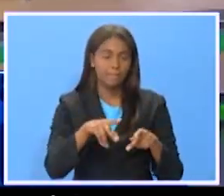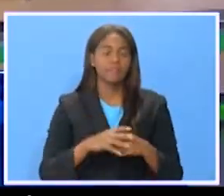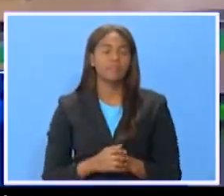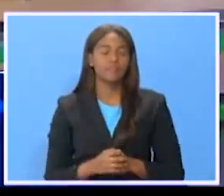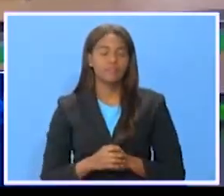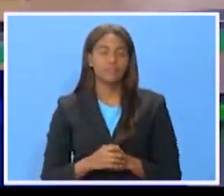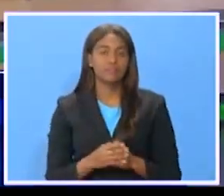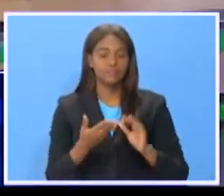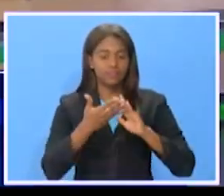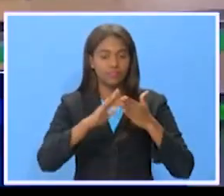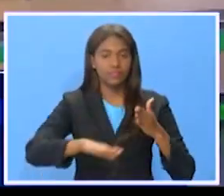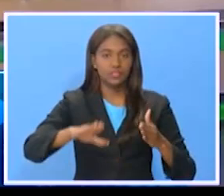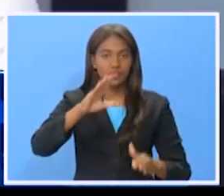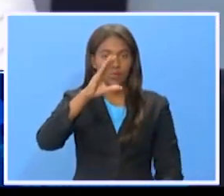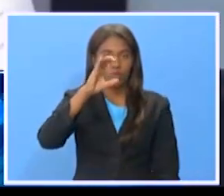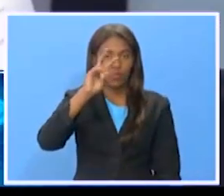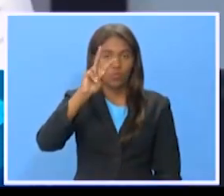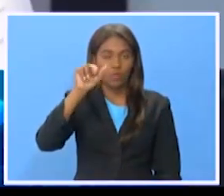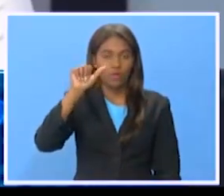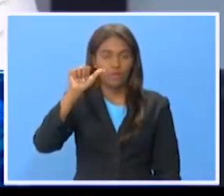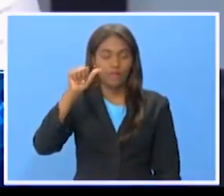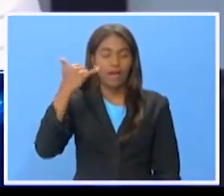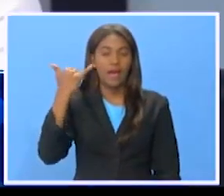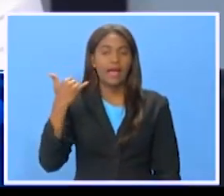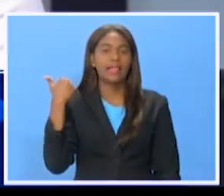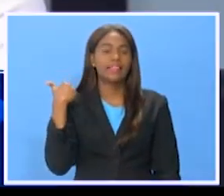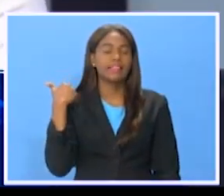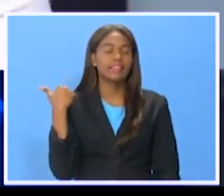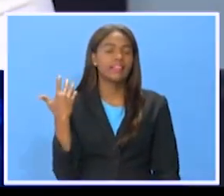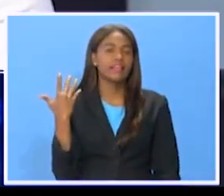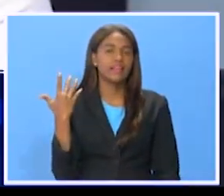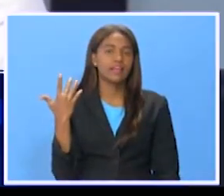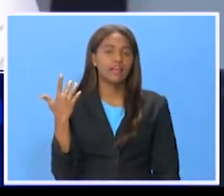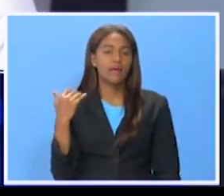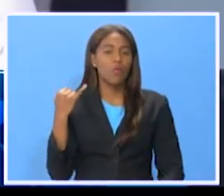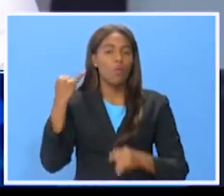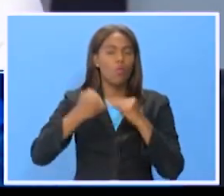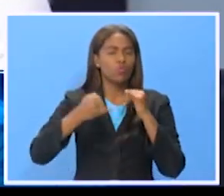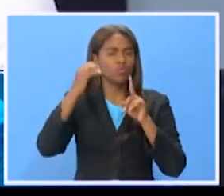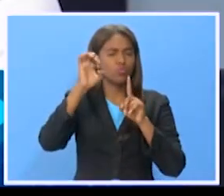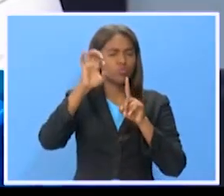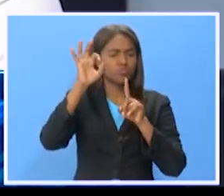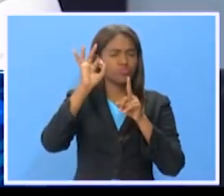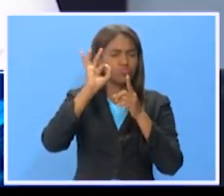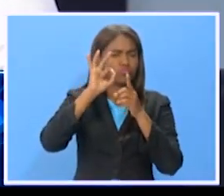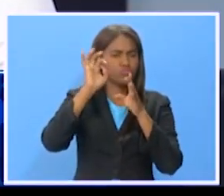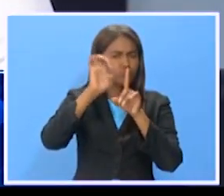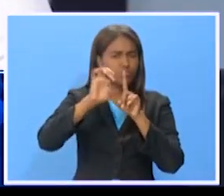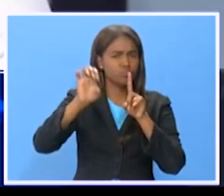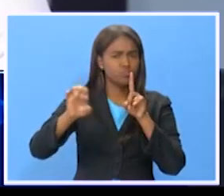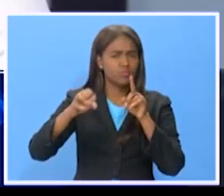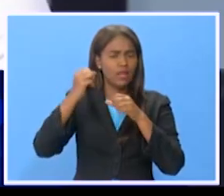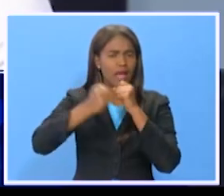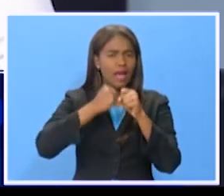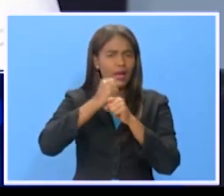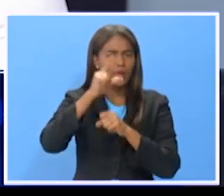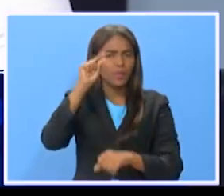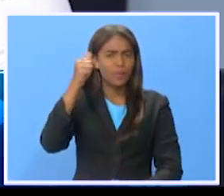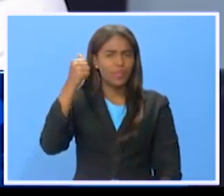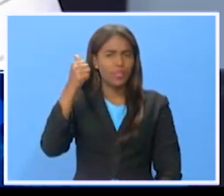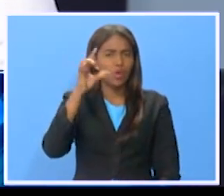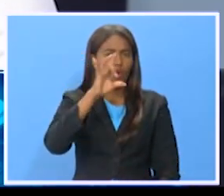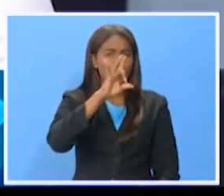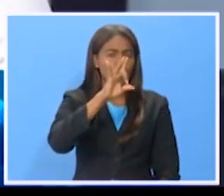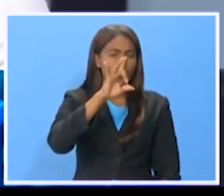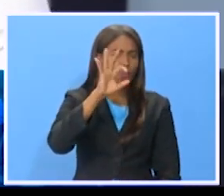distrito municipal de La Cuaba actualmente presenta en el último censo que se hizo en el 2010 unos 9.800 y